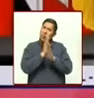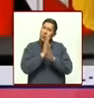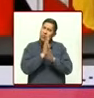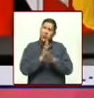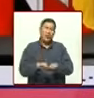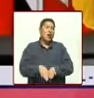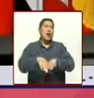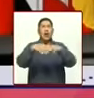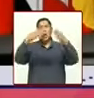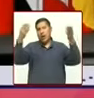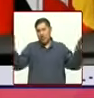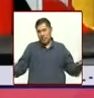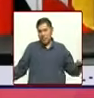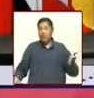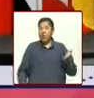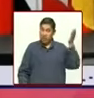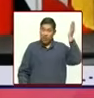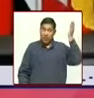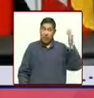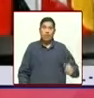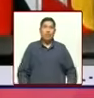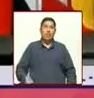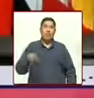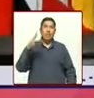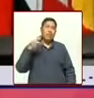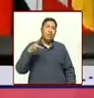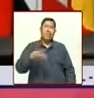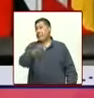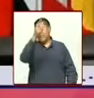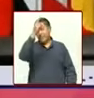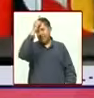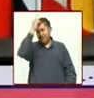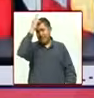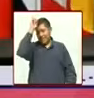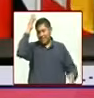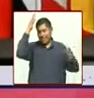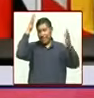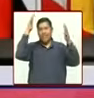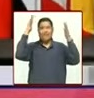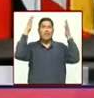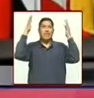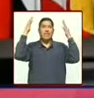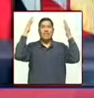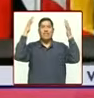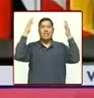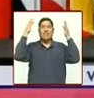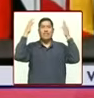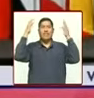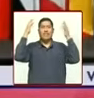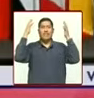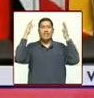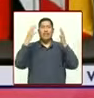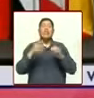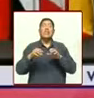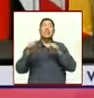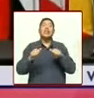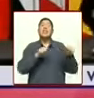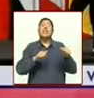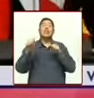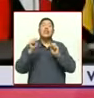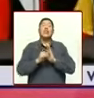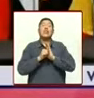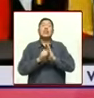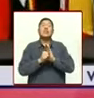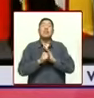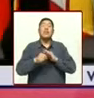Lorena abrió sus puertas. Ahí está. Uno. Escuchemos. Ay, de esta manera se inaugura oficialmente Expo Cruz, se